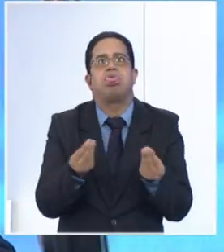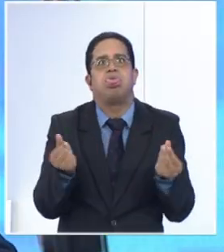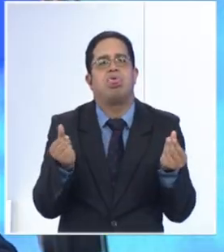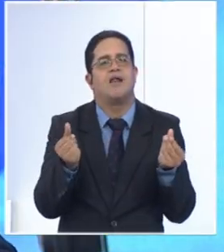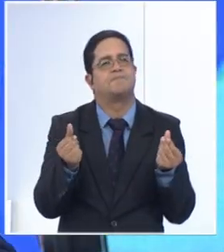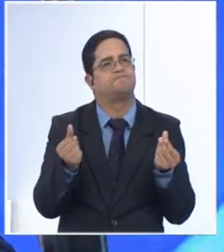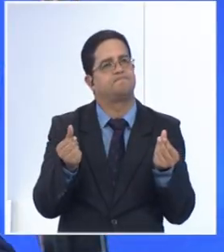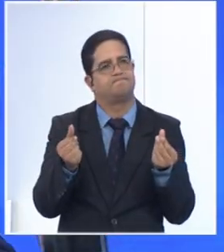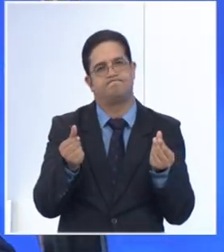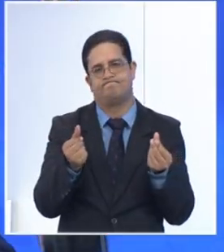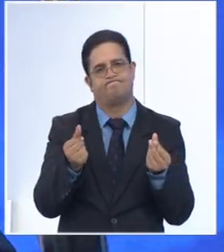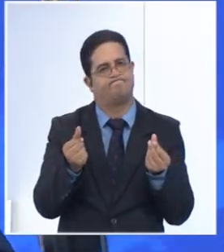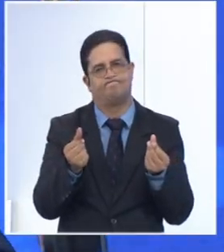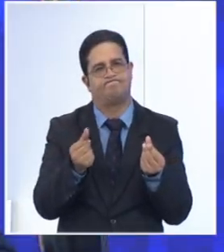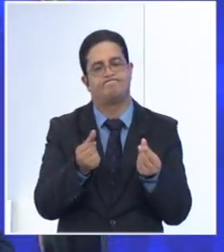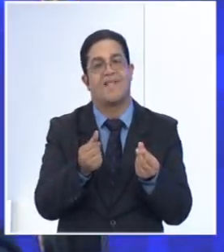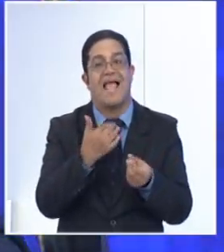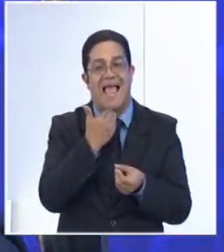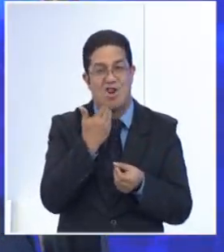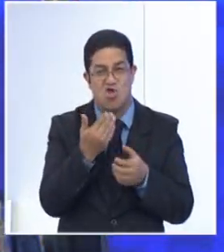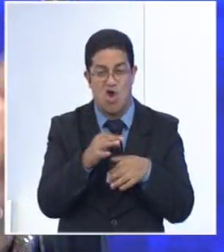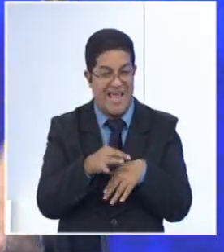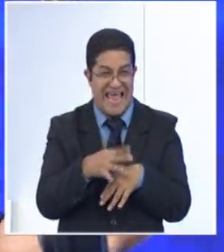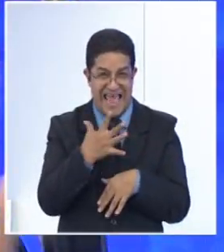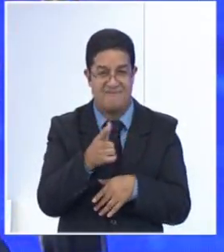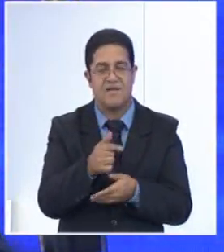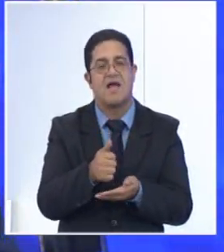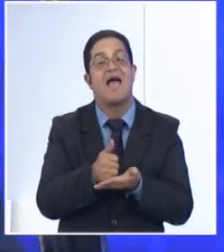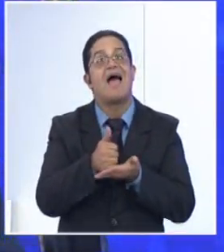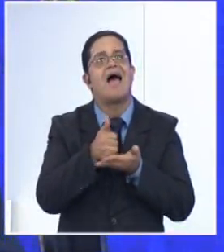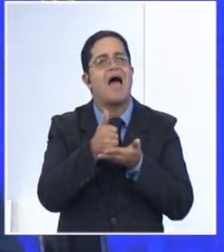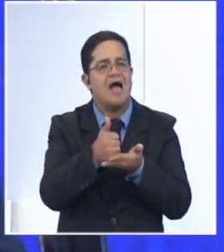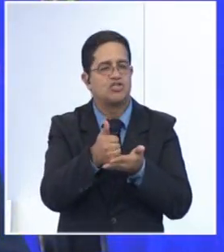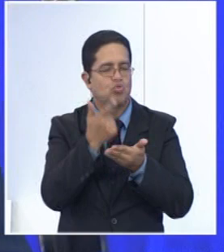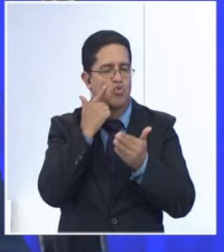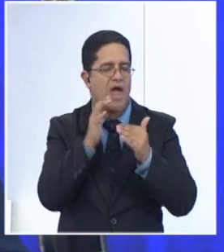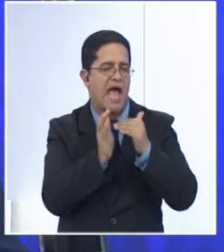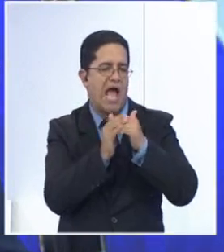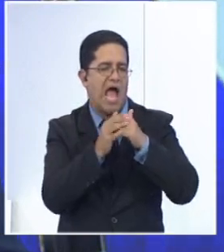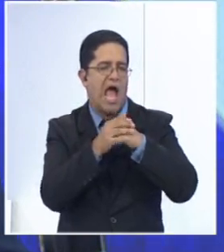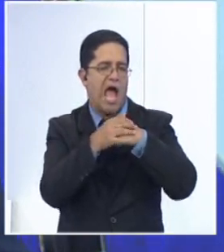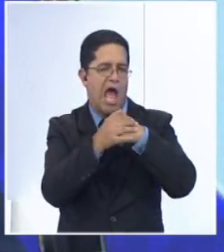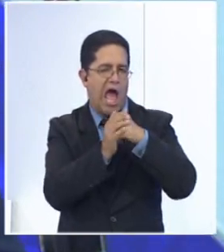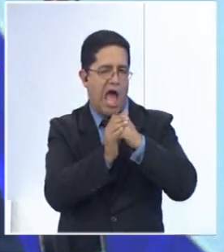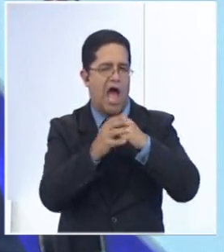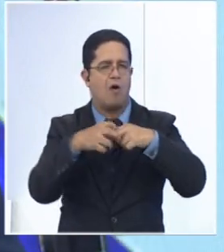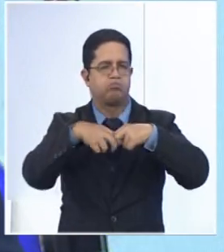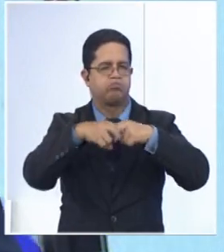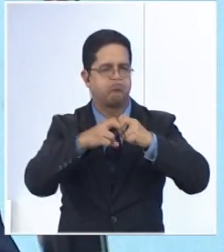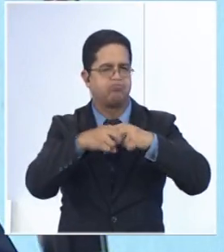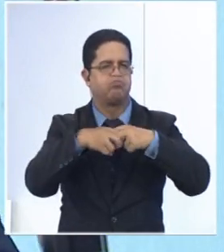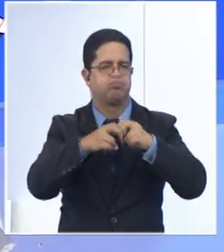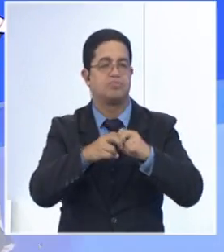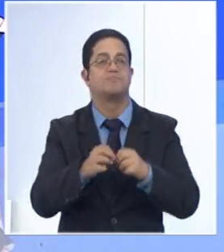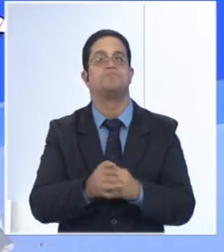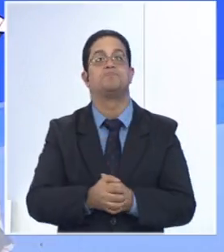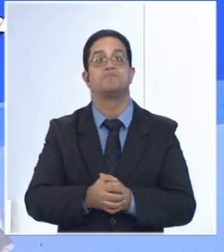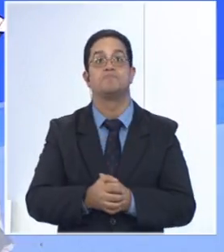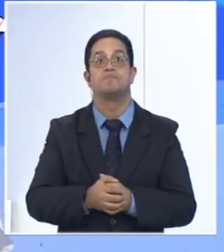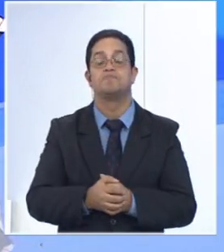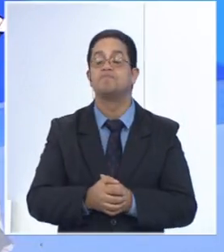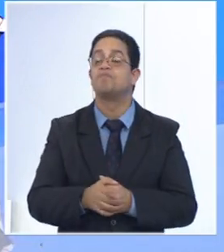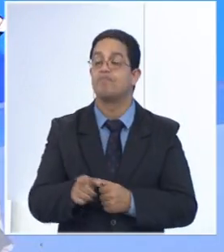lesión meniscal aguda, te va a ayudar a ese cartílago, el ambiente inflamatorio de la rodilla solamente. Muy bien, doctor. Vamos a